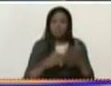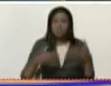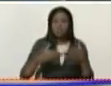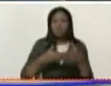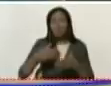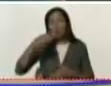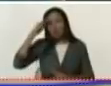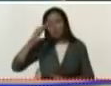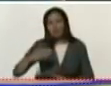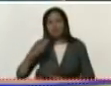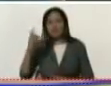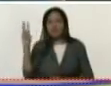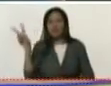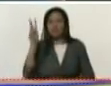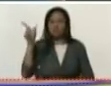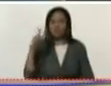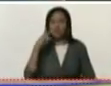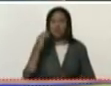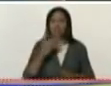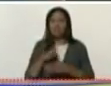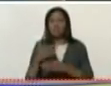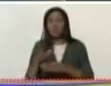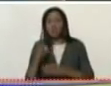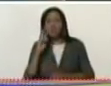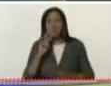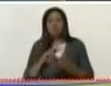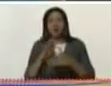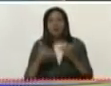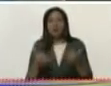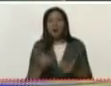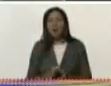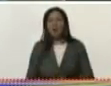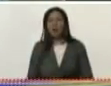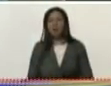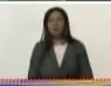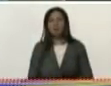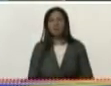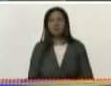directo, inclusive haciendo referencia a